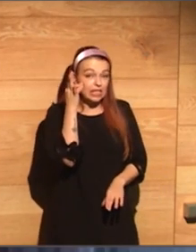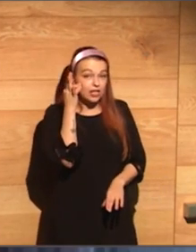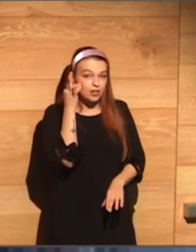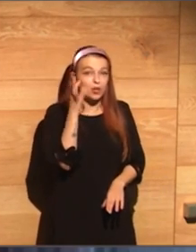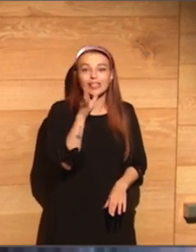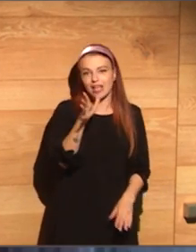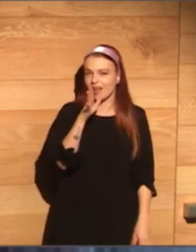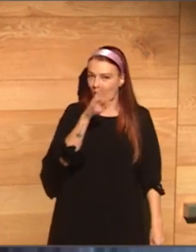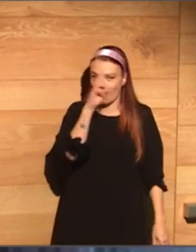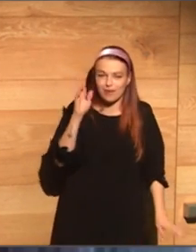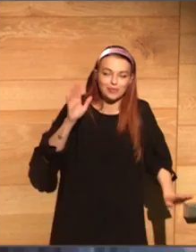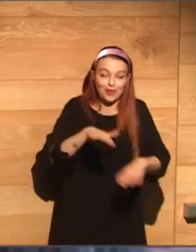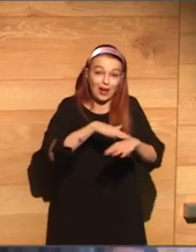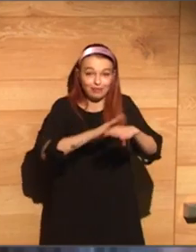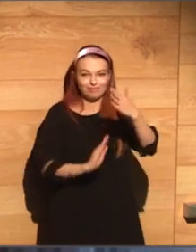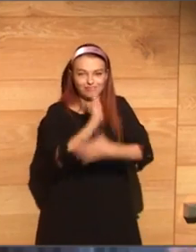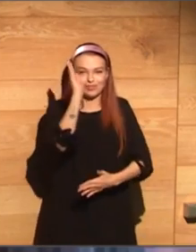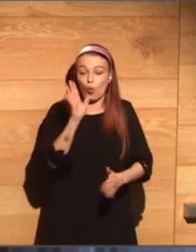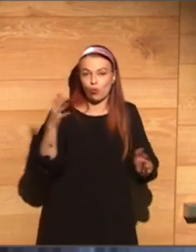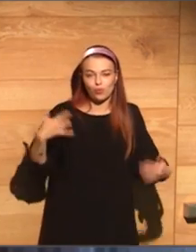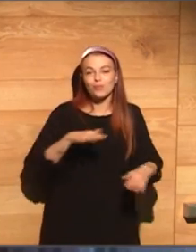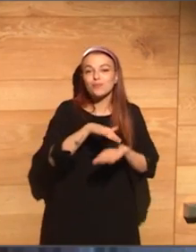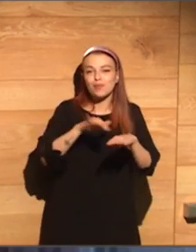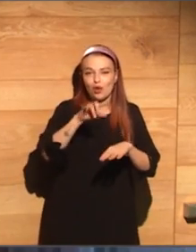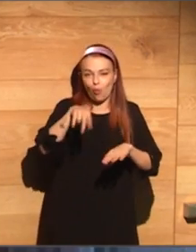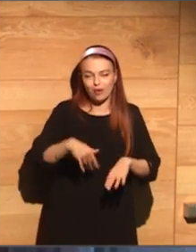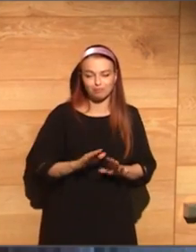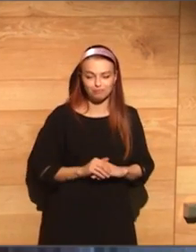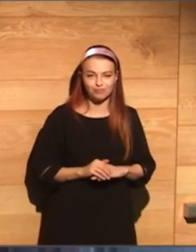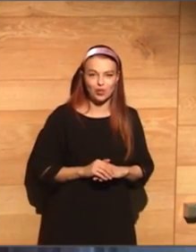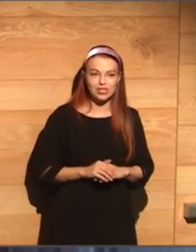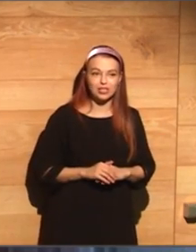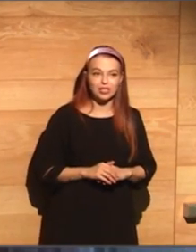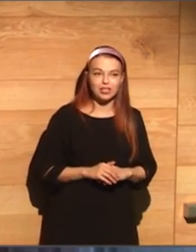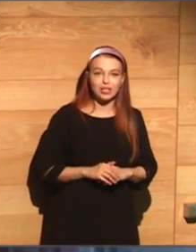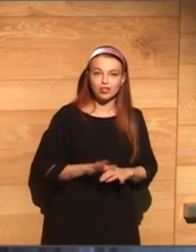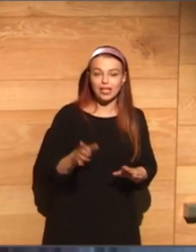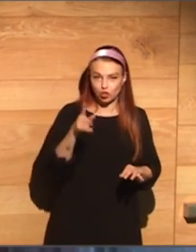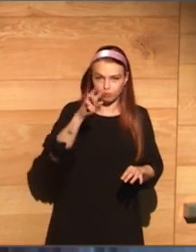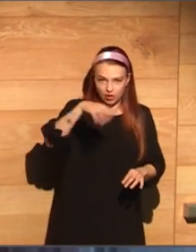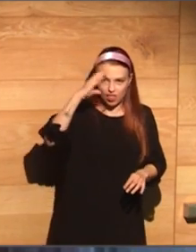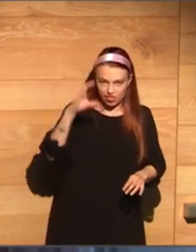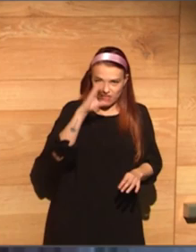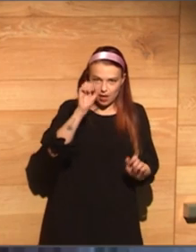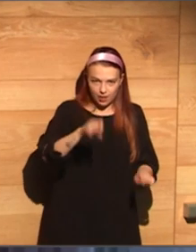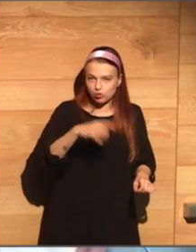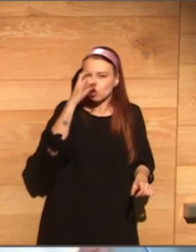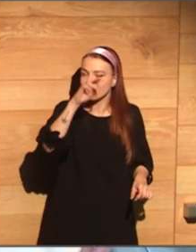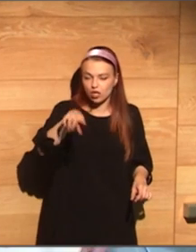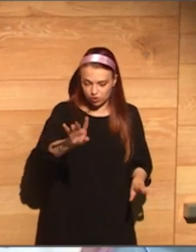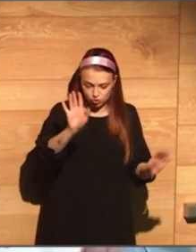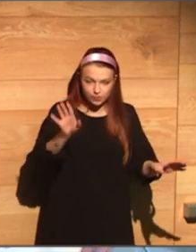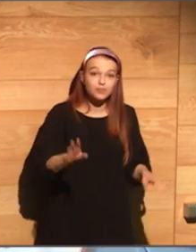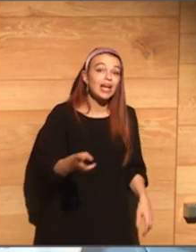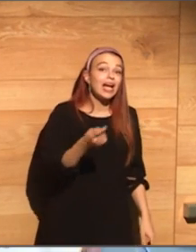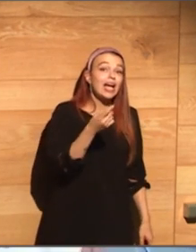de Madrid, perdóname, este mazo, perdóname, Juan, perdóname. ¿Sabes que esto es ciencia, ¿eh? Aquí no hay tontería? Los dientes,